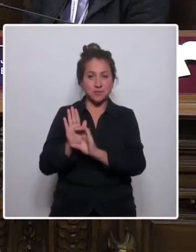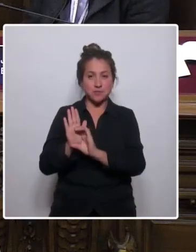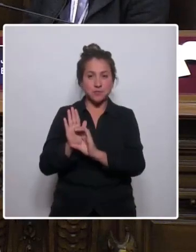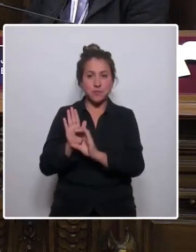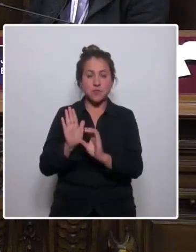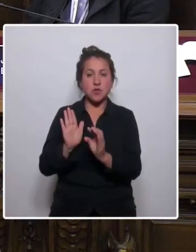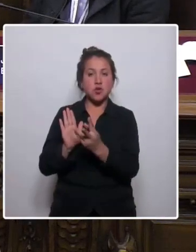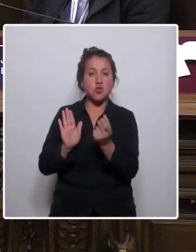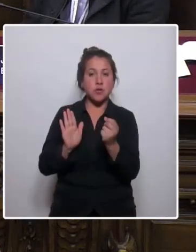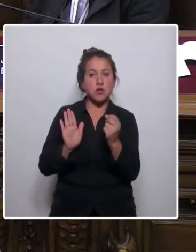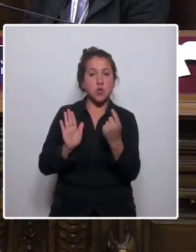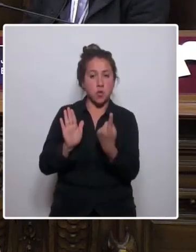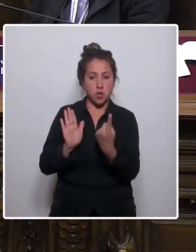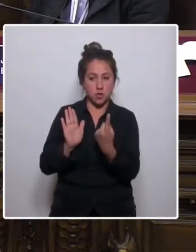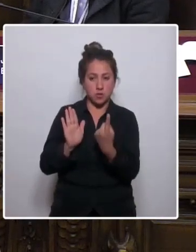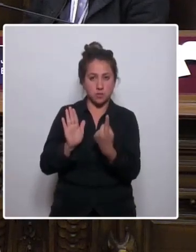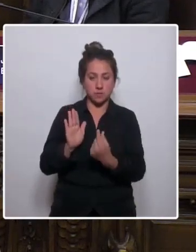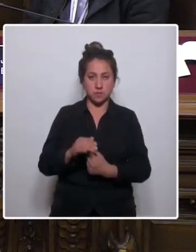1.